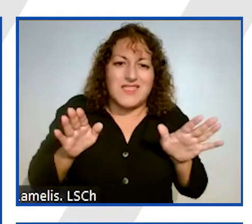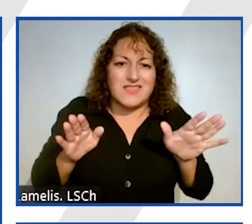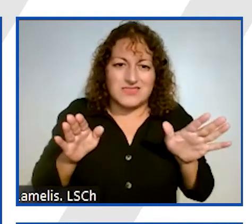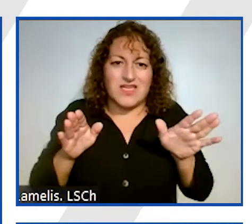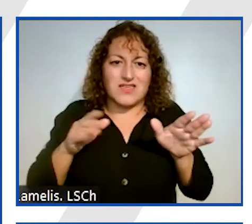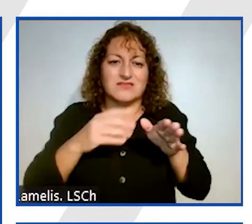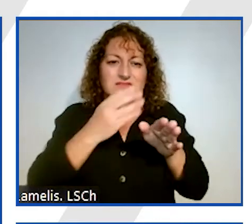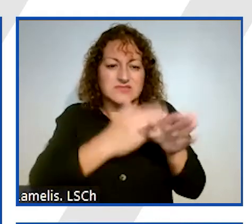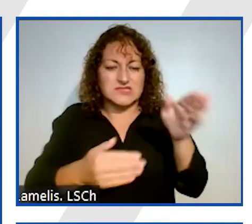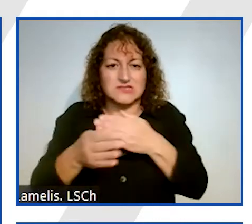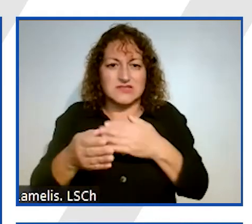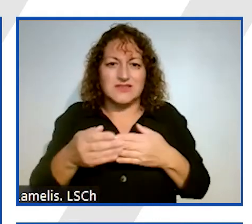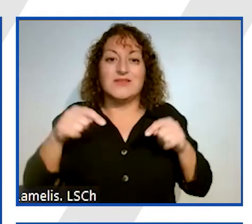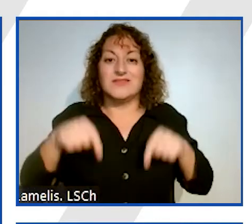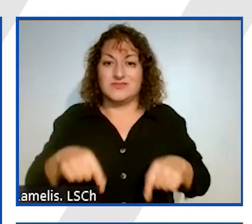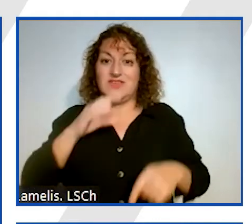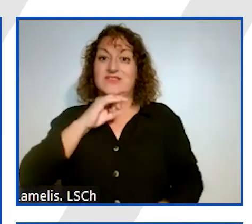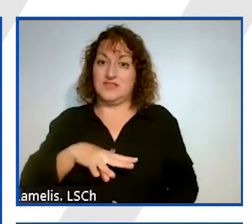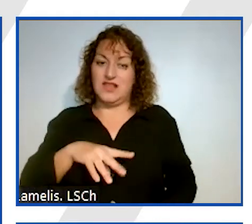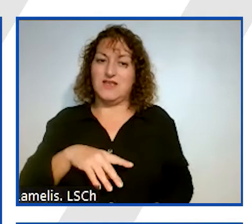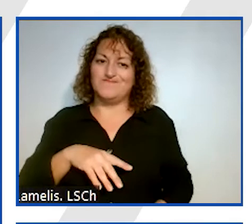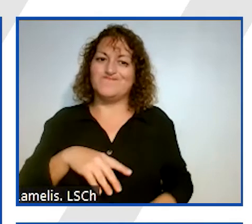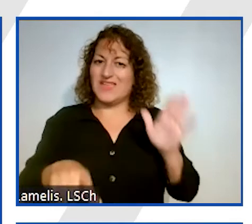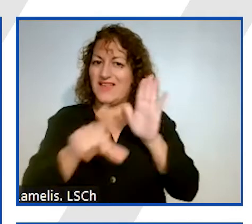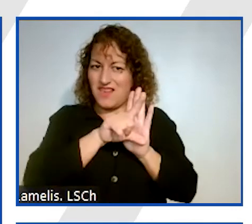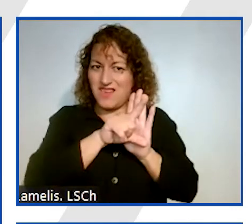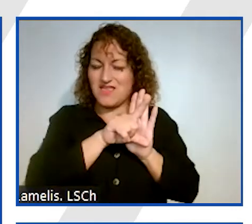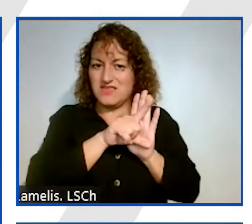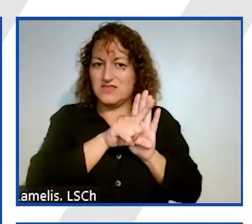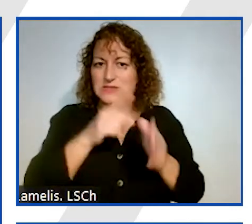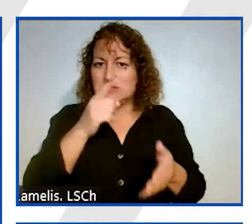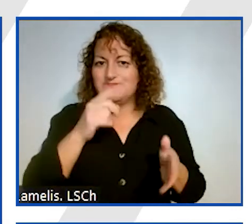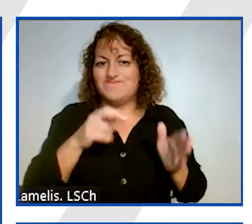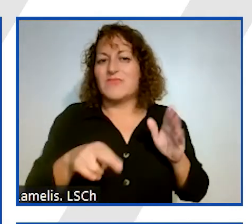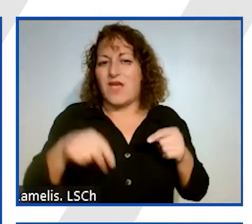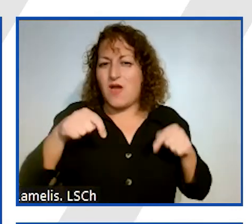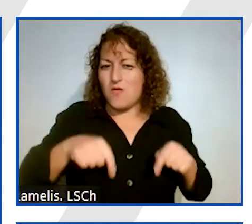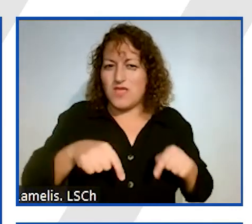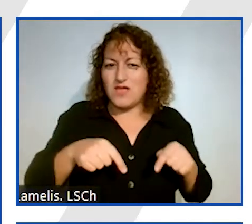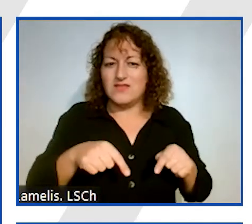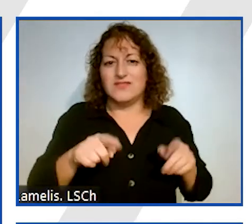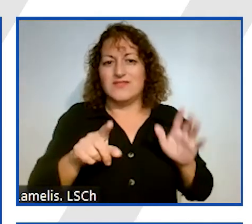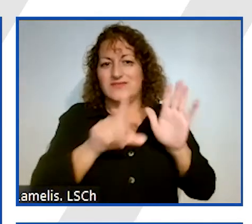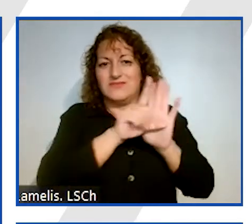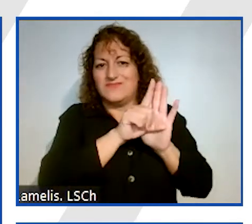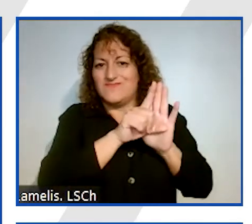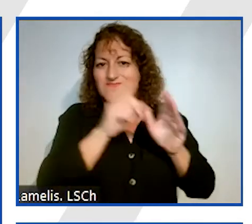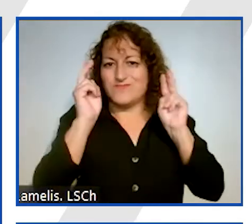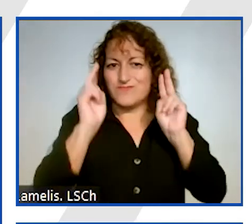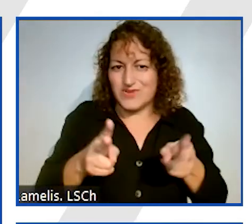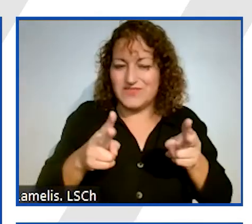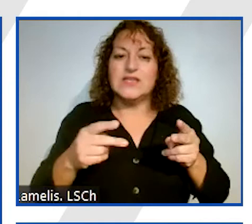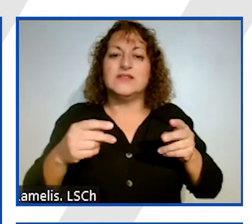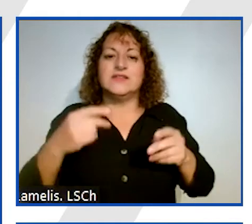Finalmente se pudo en Chile regular esta actividad y ya no es legal. No se puede desembarcar